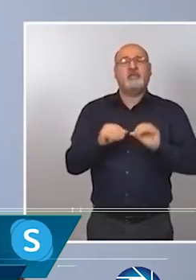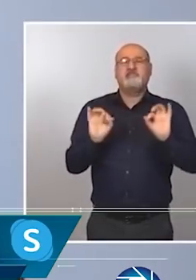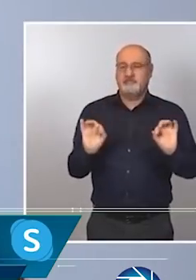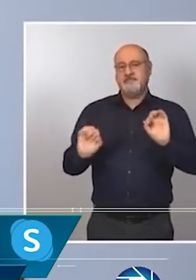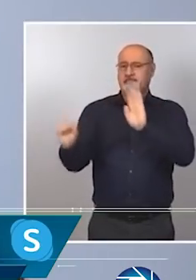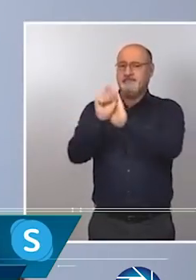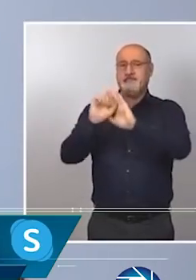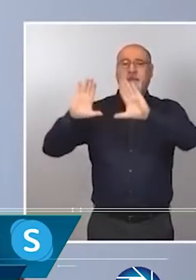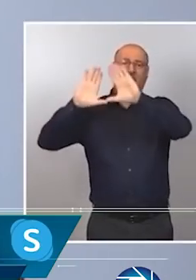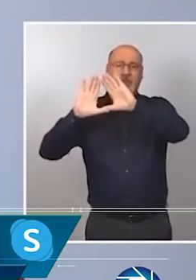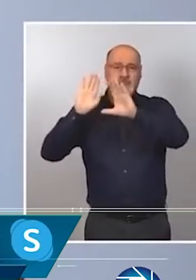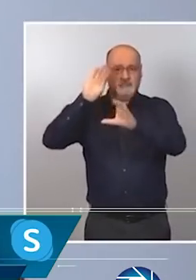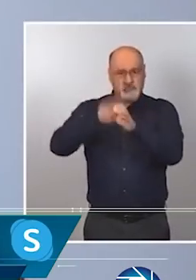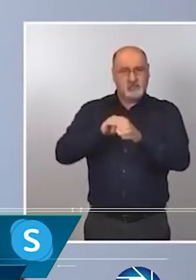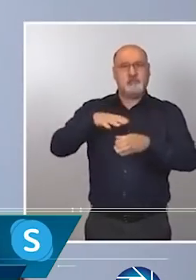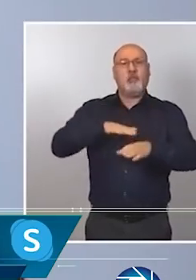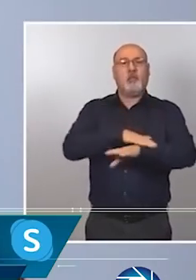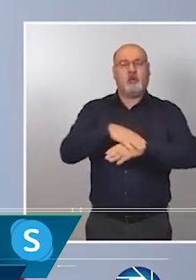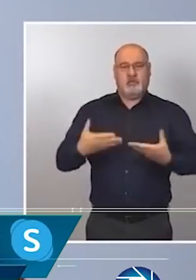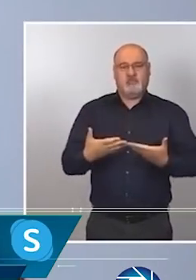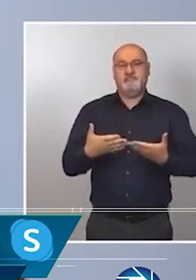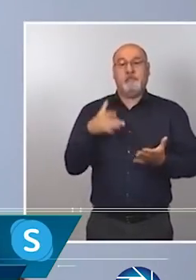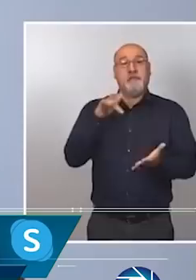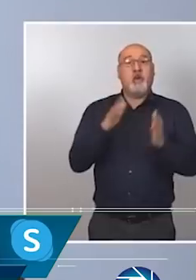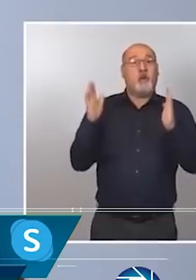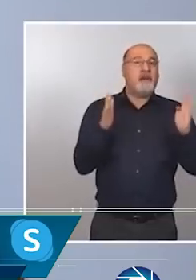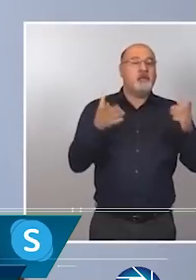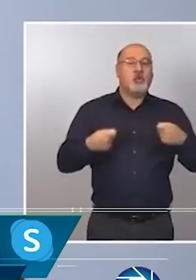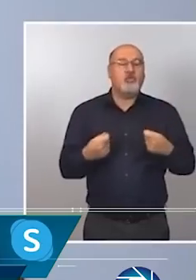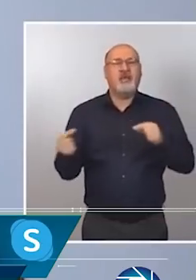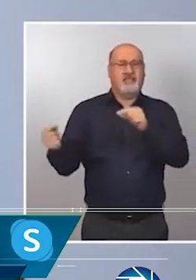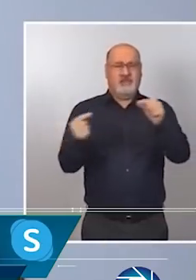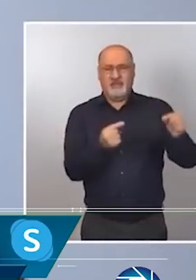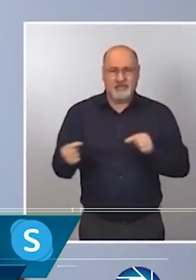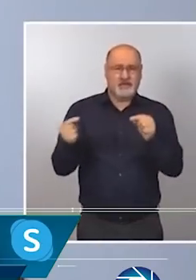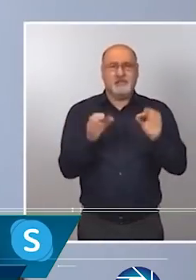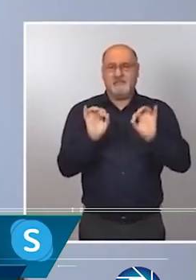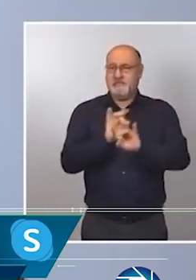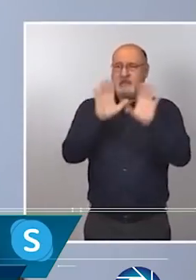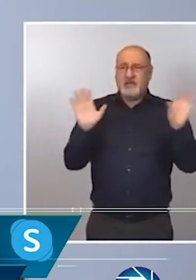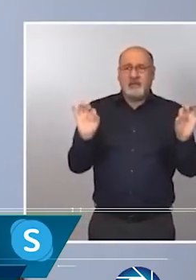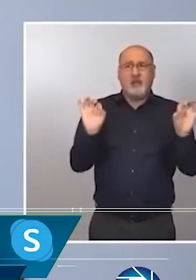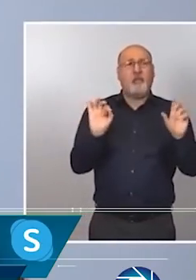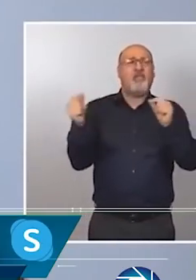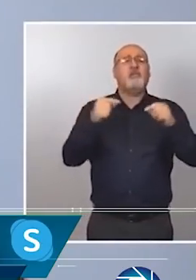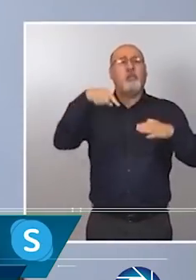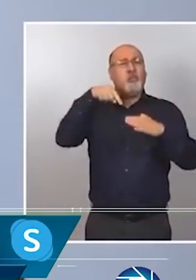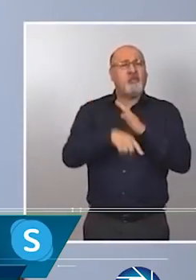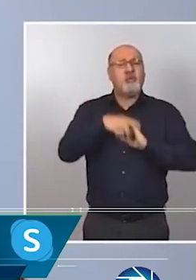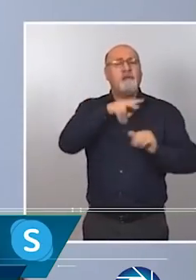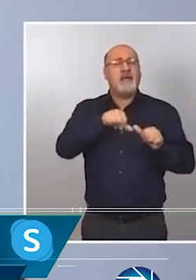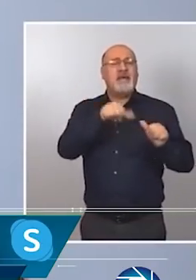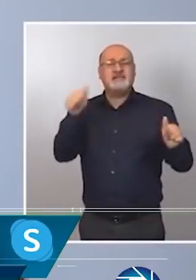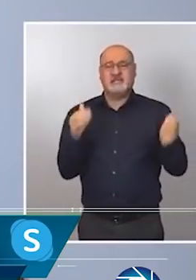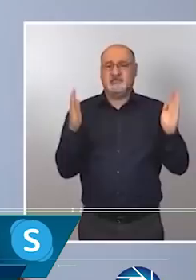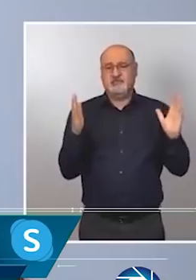esto y de no permitir esta chapuza y esta aberración pues ahí la tiene es que que va a votar hasta que sí seguro